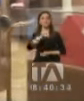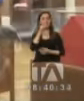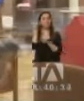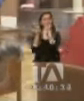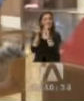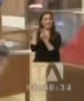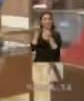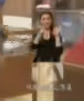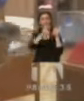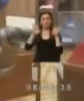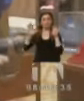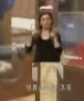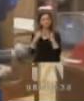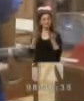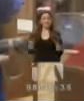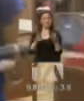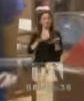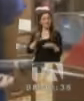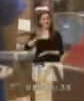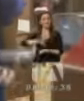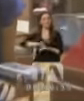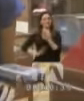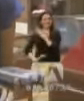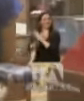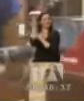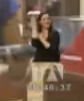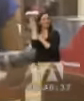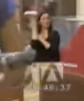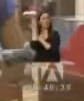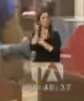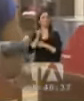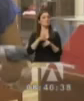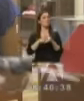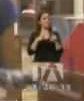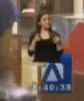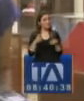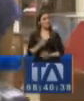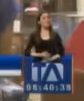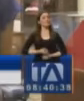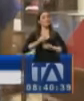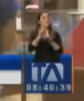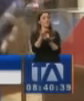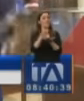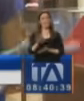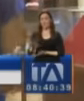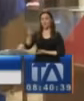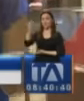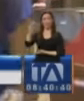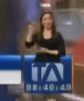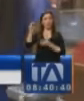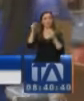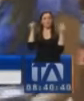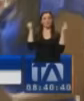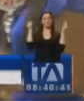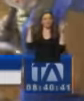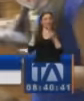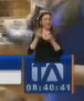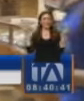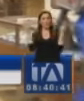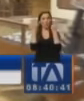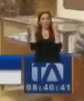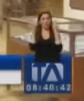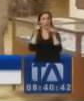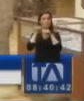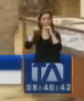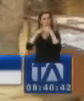visitar un museo, enseguida nos ubicamos en el centro histórico, ¿cierto? Pero les cuento que acá en el norte, en Cotocollao, tenemos un gran